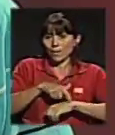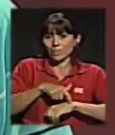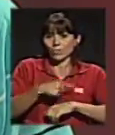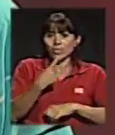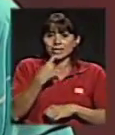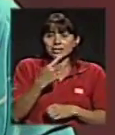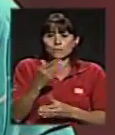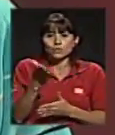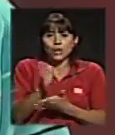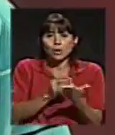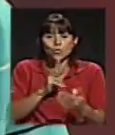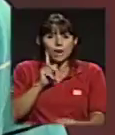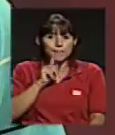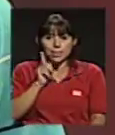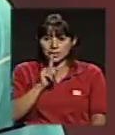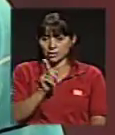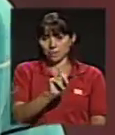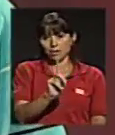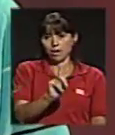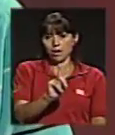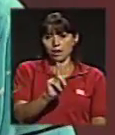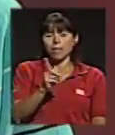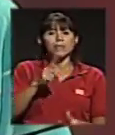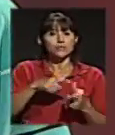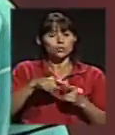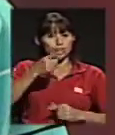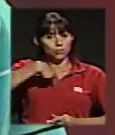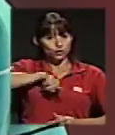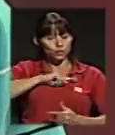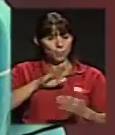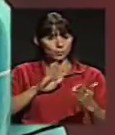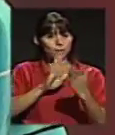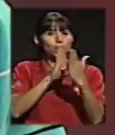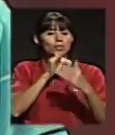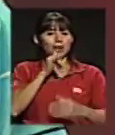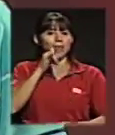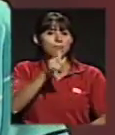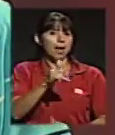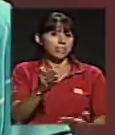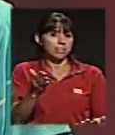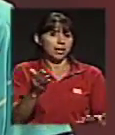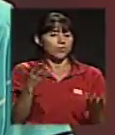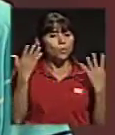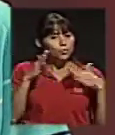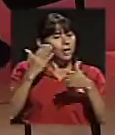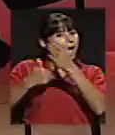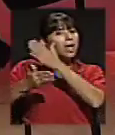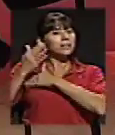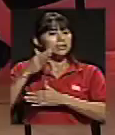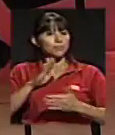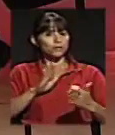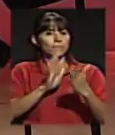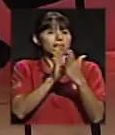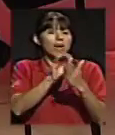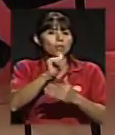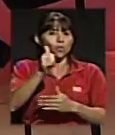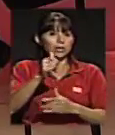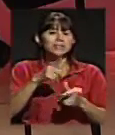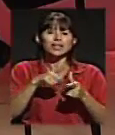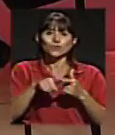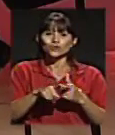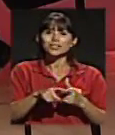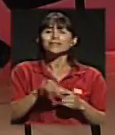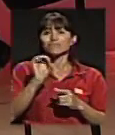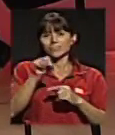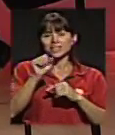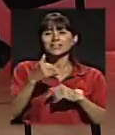algo que no sea cierto. Entonces, vamos a afrontar la demanda como ya hemos afrontado algunas otras. Entonces, sí hay una